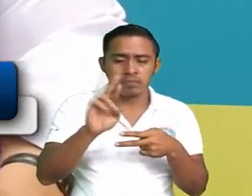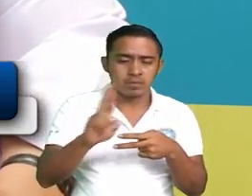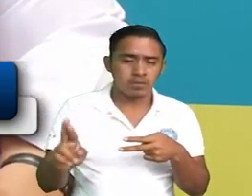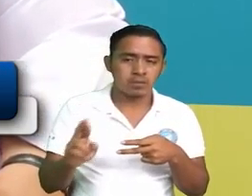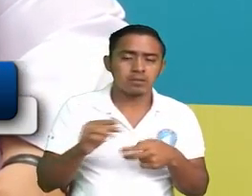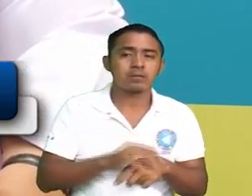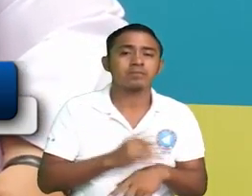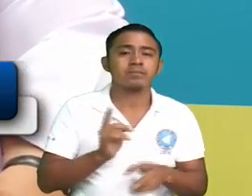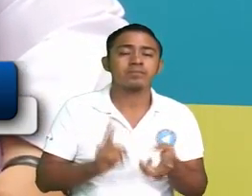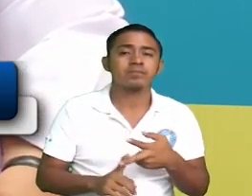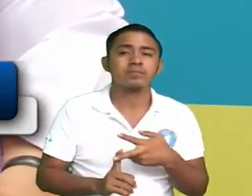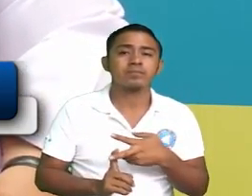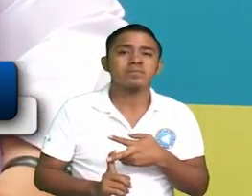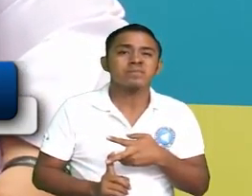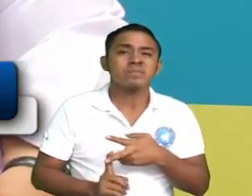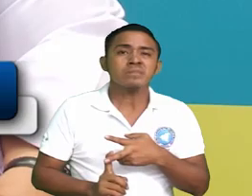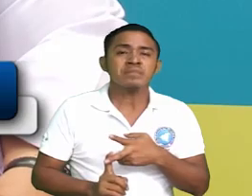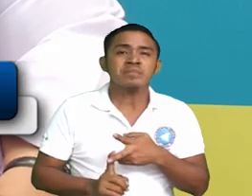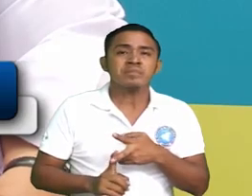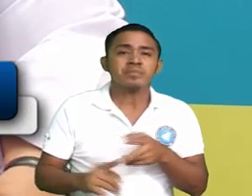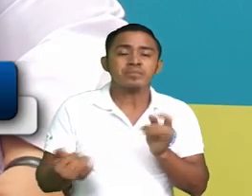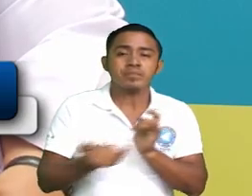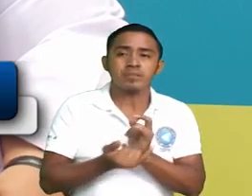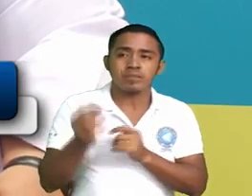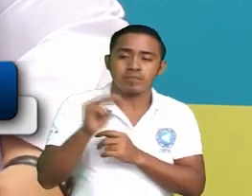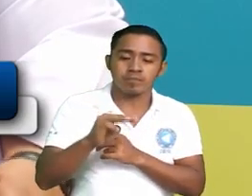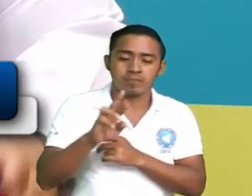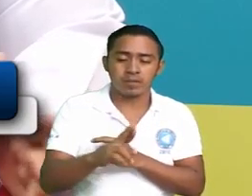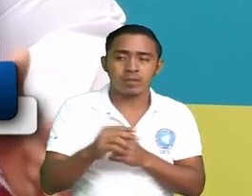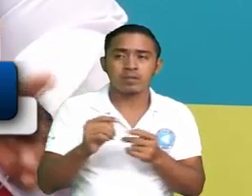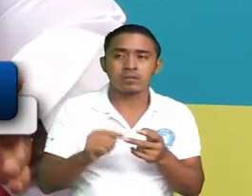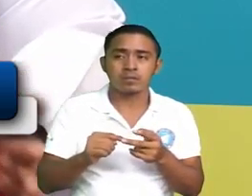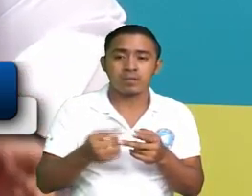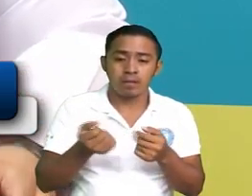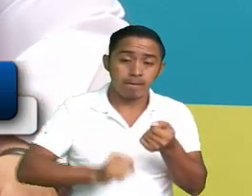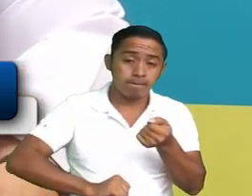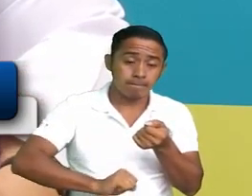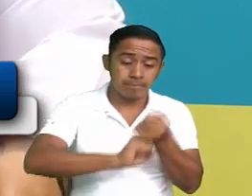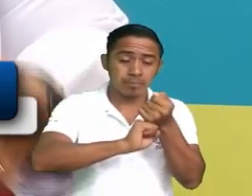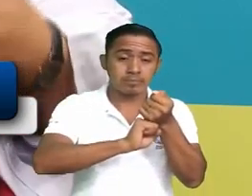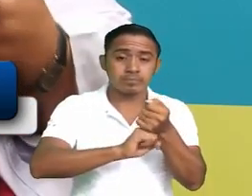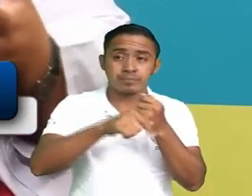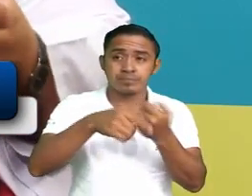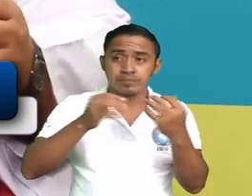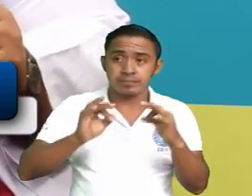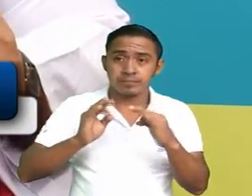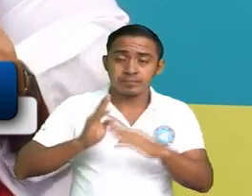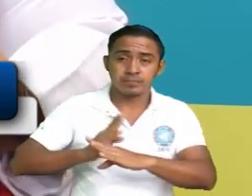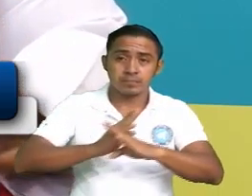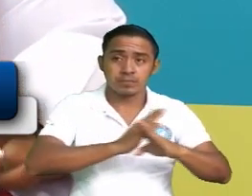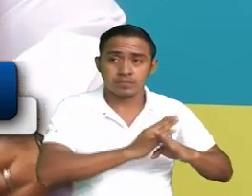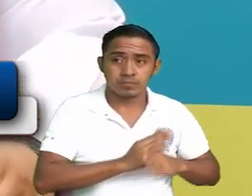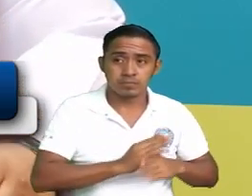este caso estamos aplicando MR como refuerzo para prevenir esta enfermedad como el sarampión,